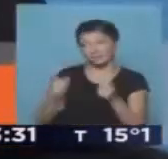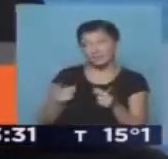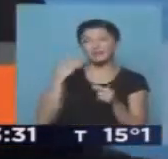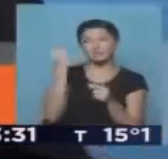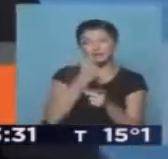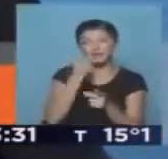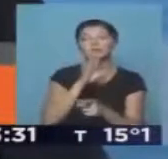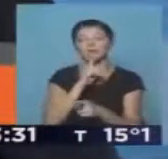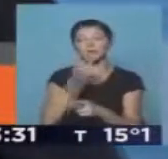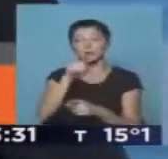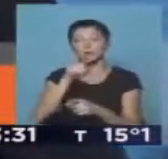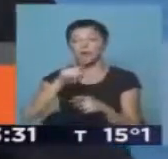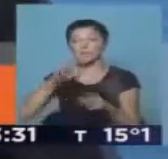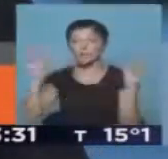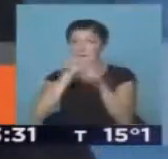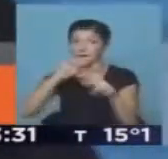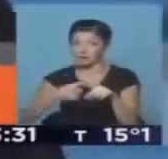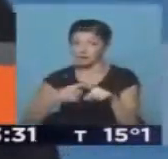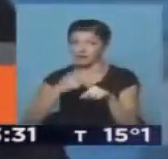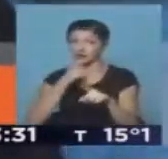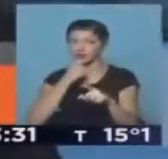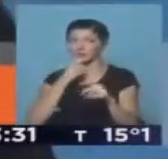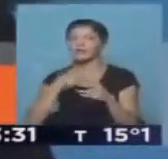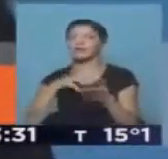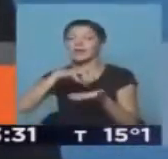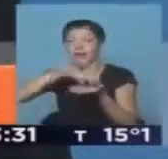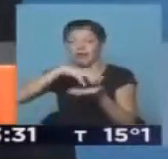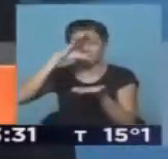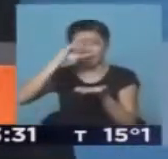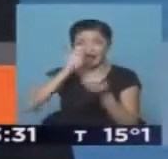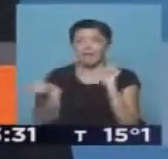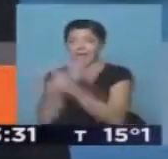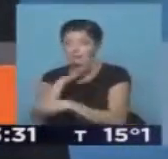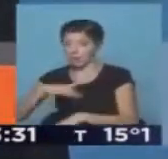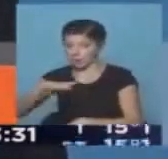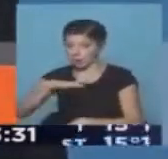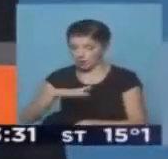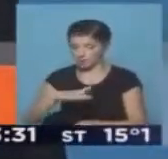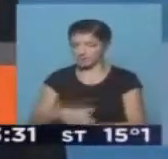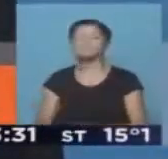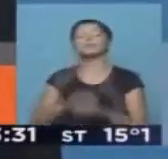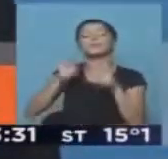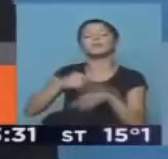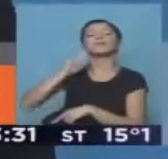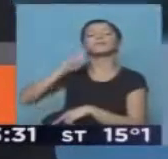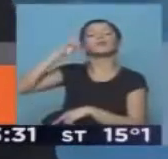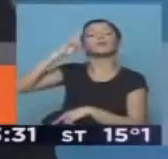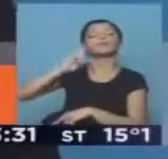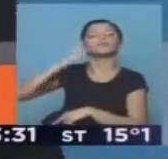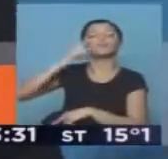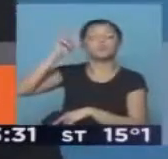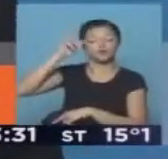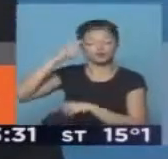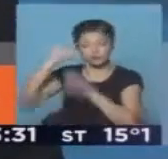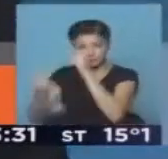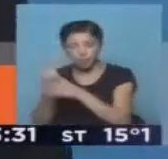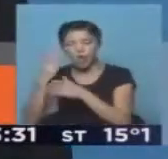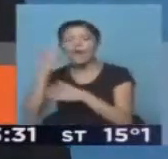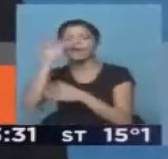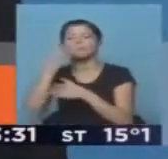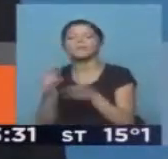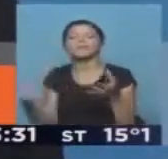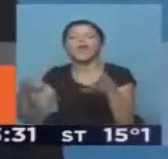a israel si llega si llega a trasladarla un gatito más es que en 1958 nace la república unidad árabe después